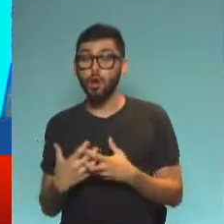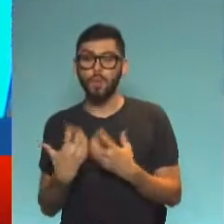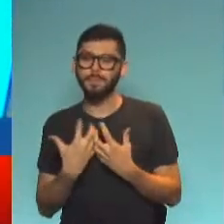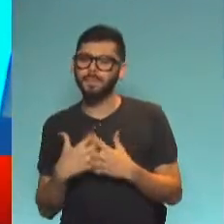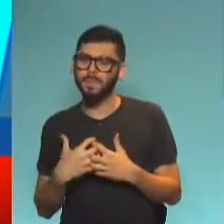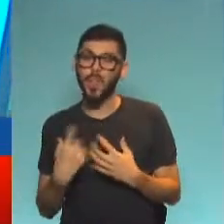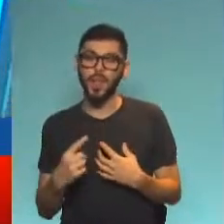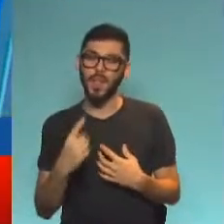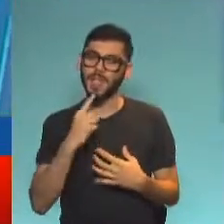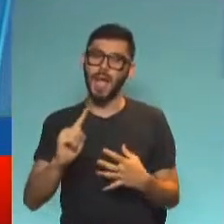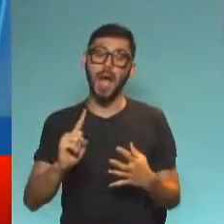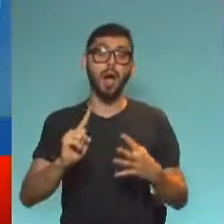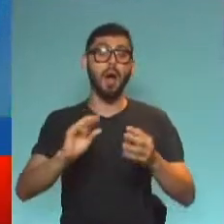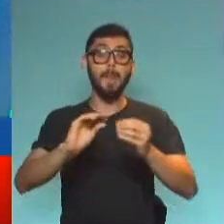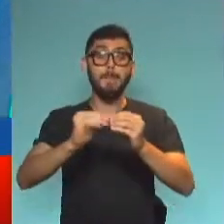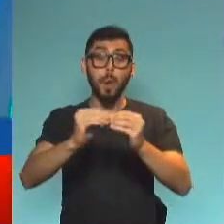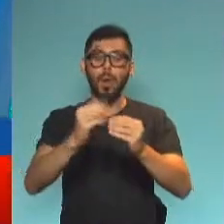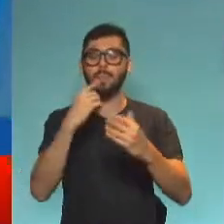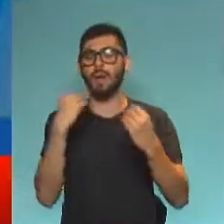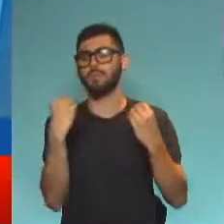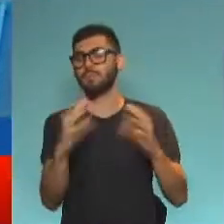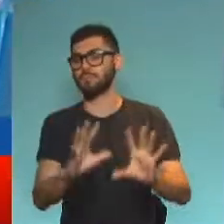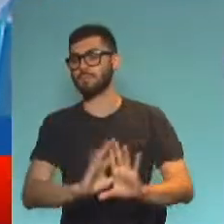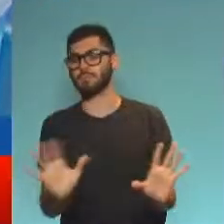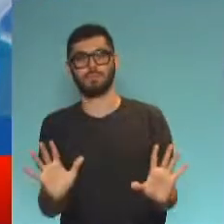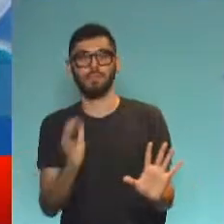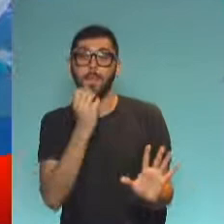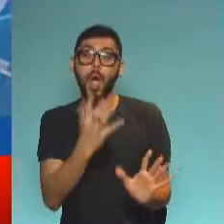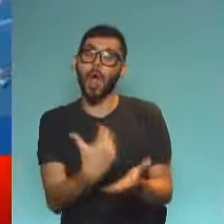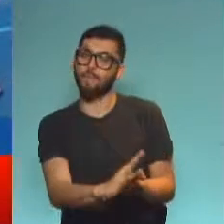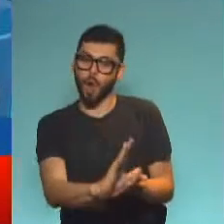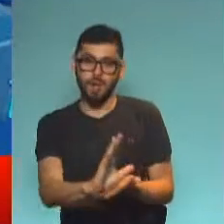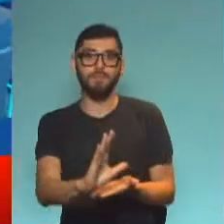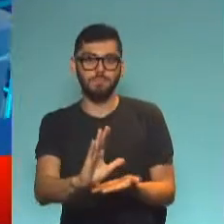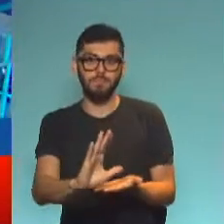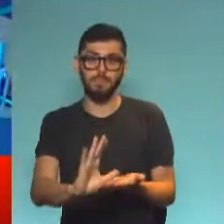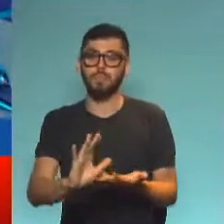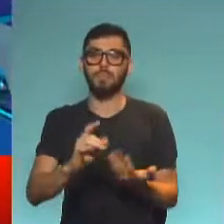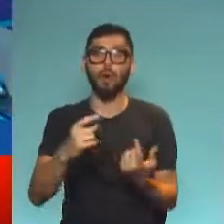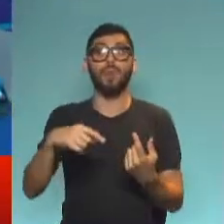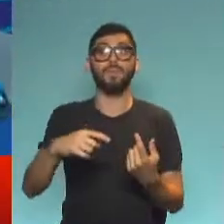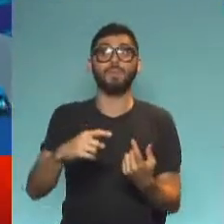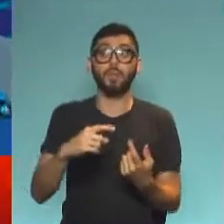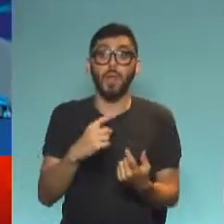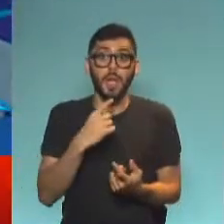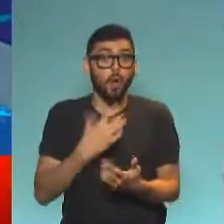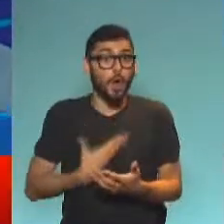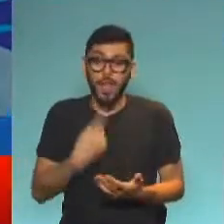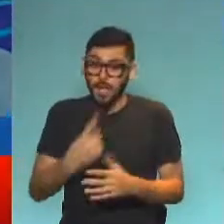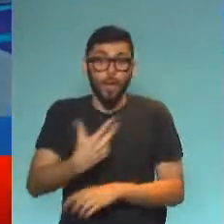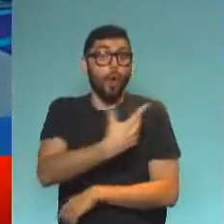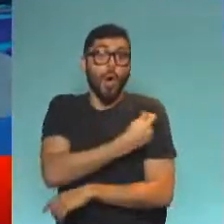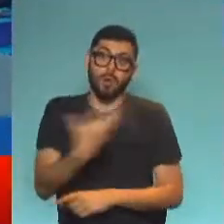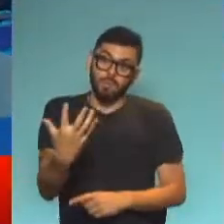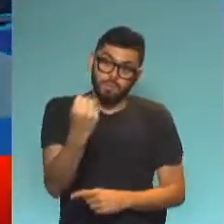que se sacó un problema encima. Está en una situación claro. Hoy, tiene cosas para celebrar. Esto me decían, tenemos la vacuna, estamos cerca